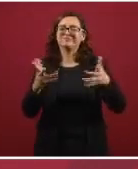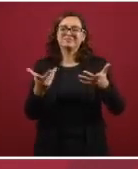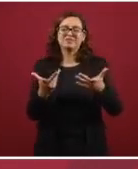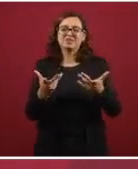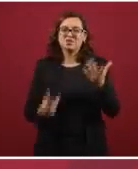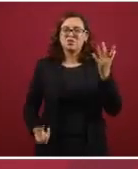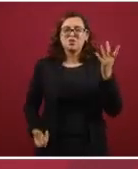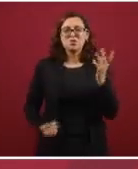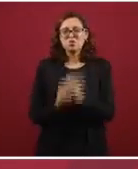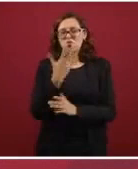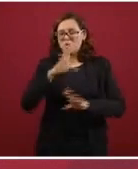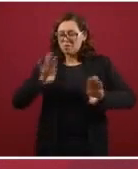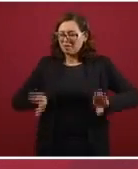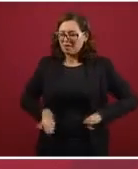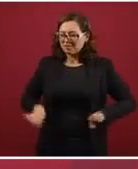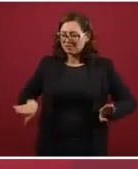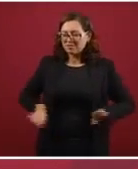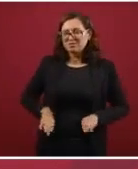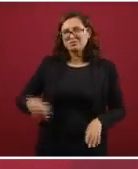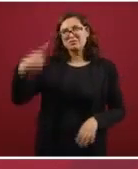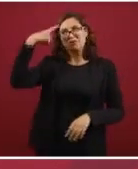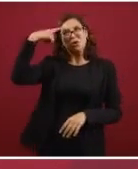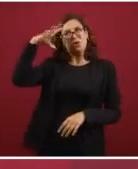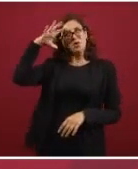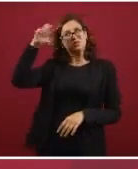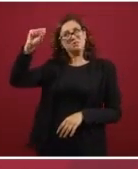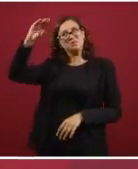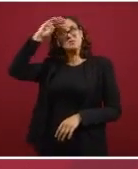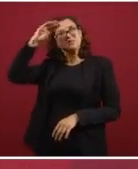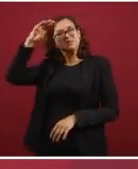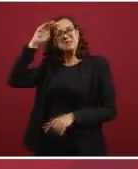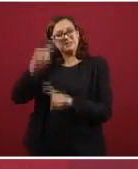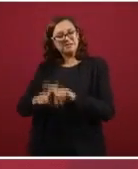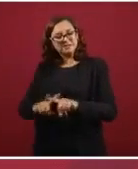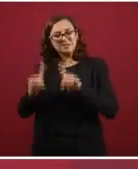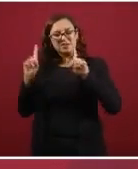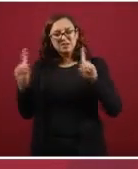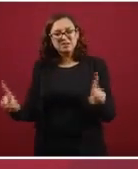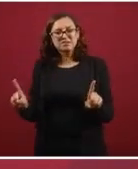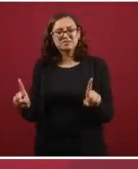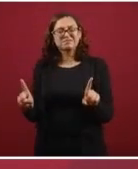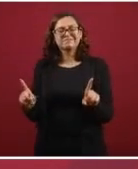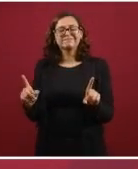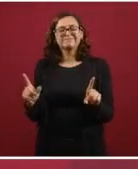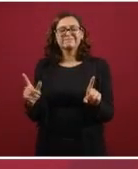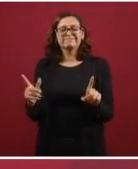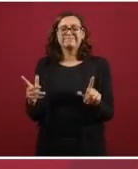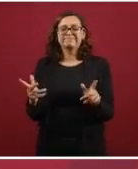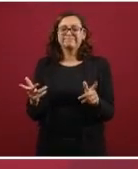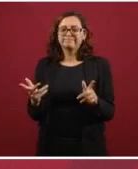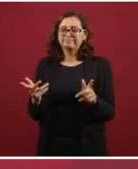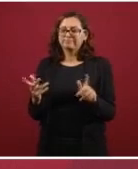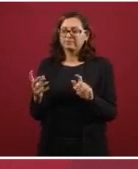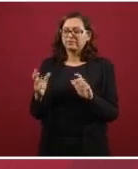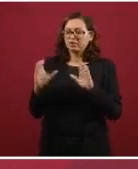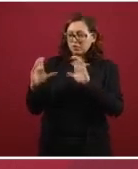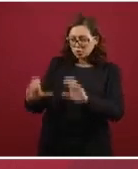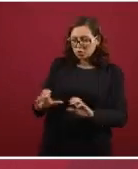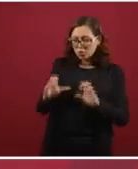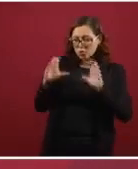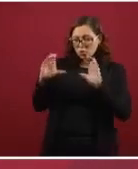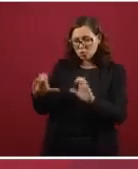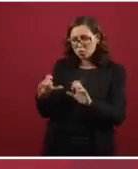una nueva corriente de pensamiento, en donde nos cuidemos, nos